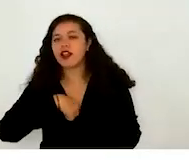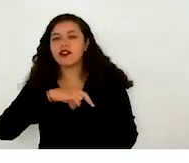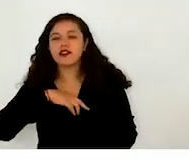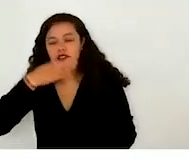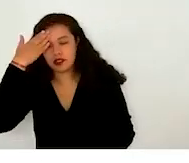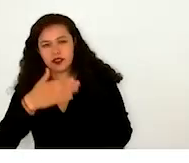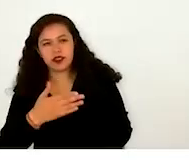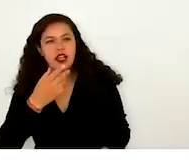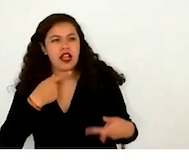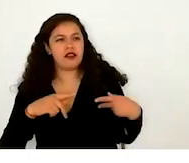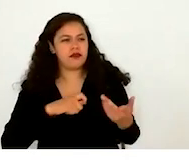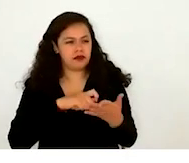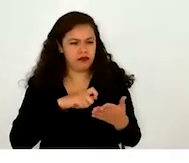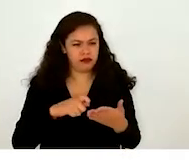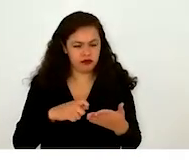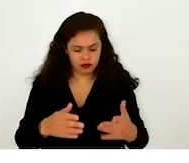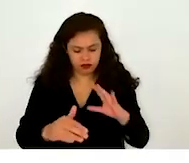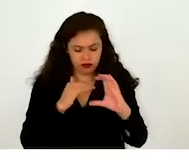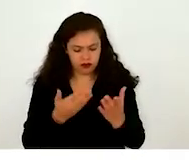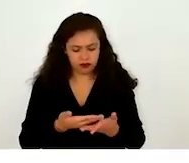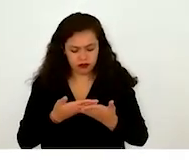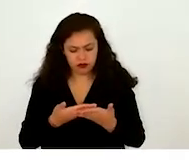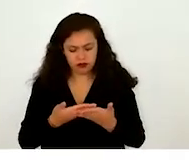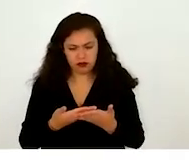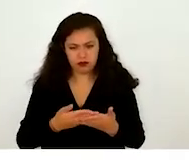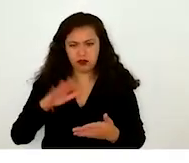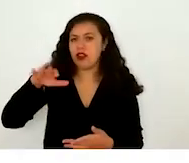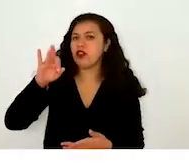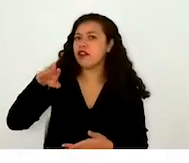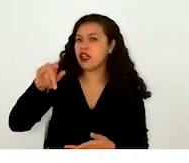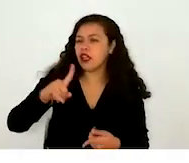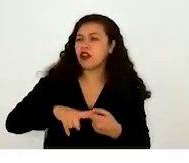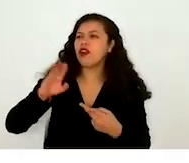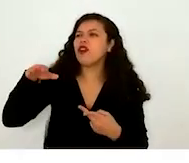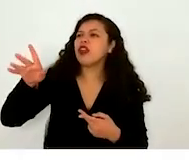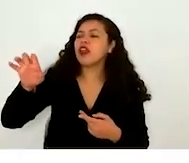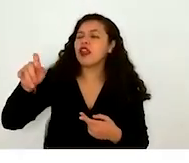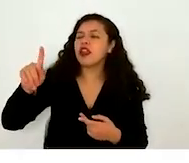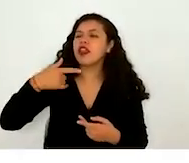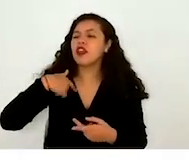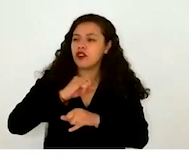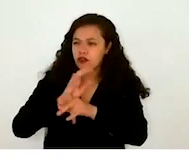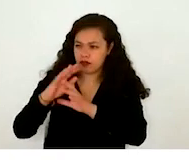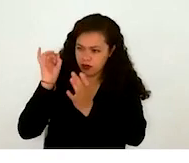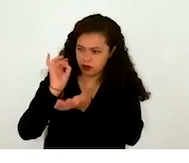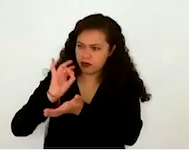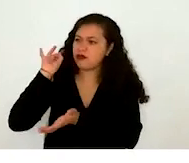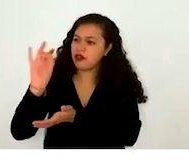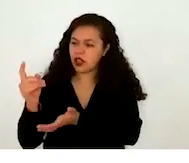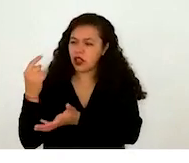receptor les llega o te oye este o yeste fernando uriegas te envía información te envía el correo